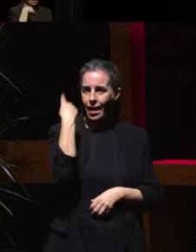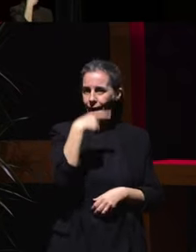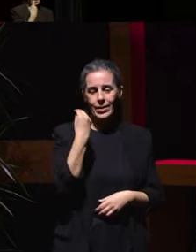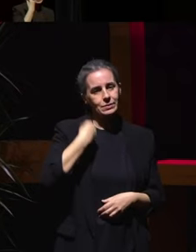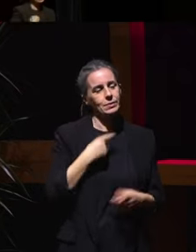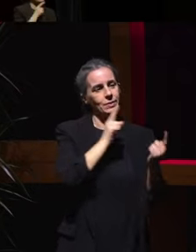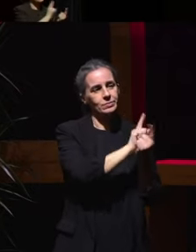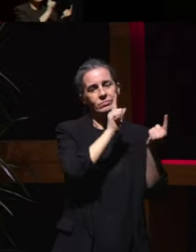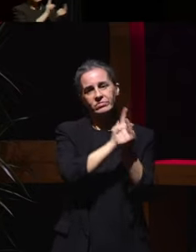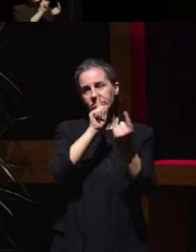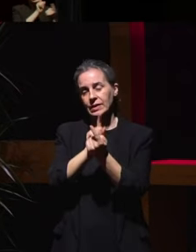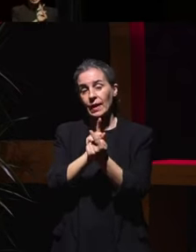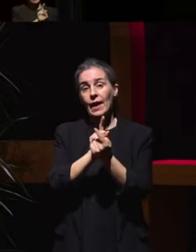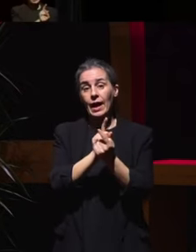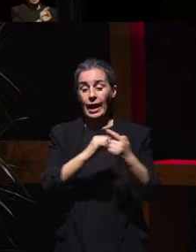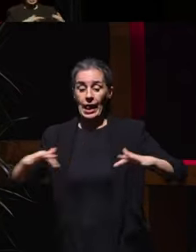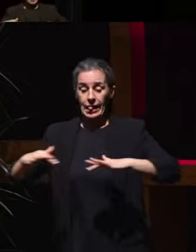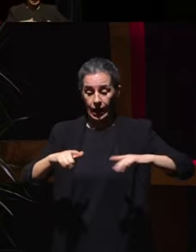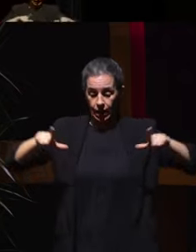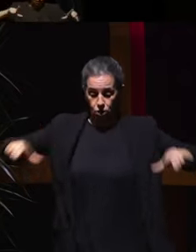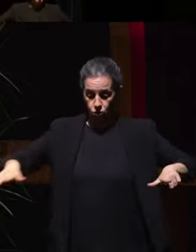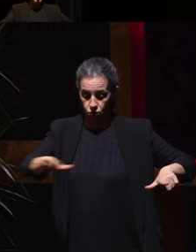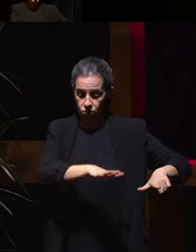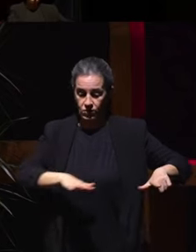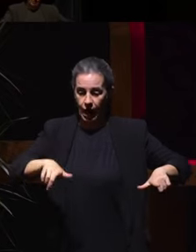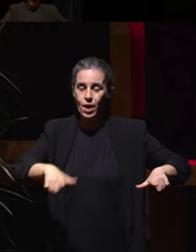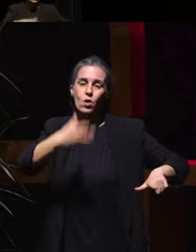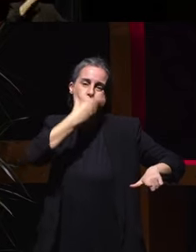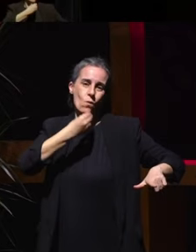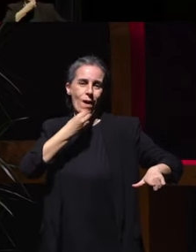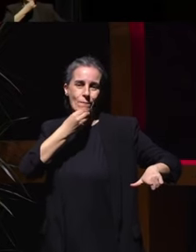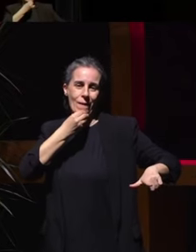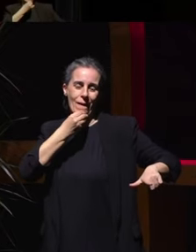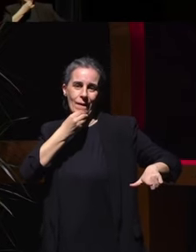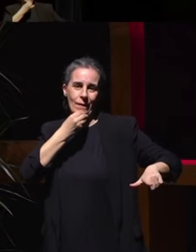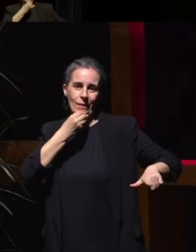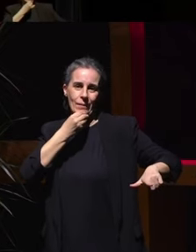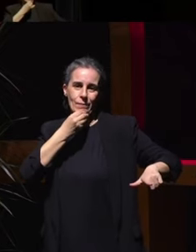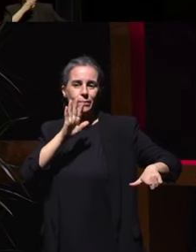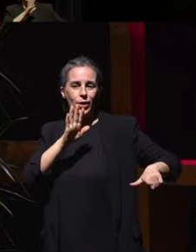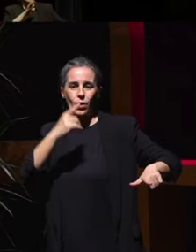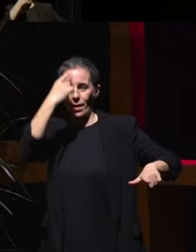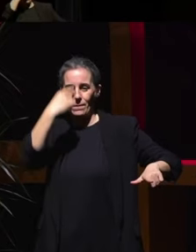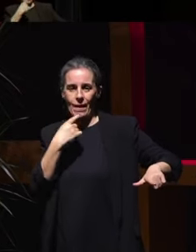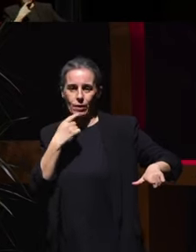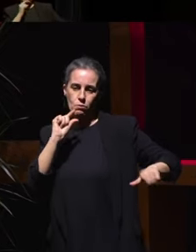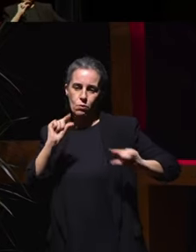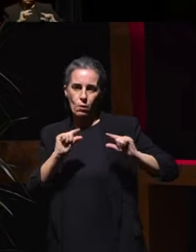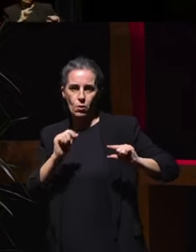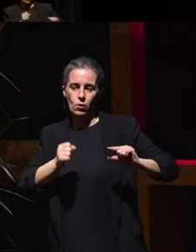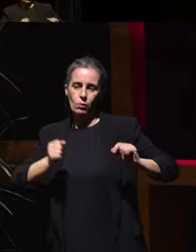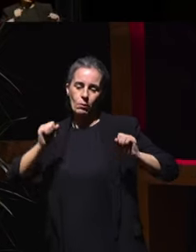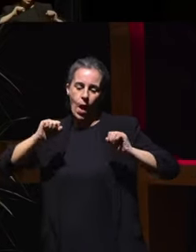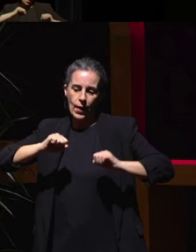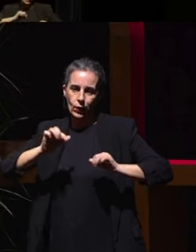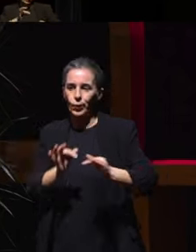de juego, pues la guapa de turno que va rotando, porque llega un momento en que tu imagen ya no vale para nada. Esto es así. Y